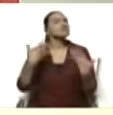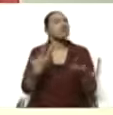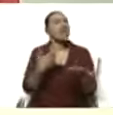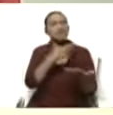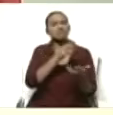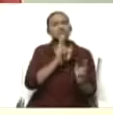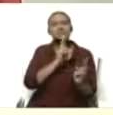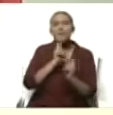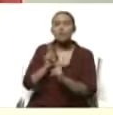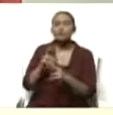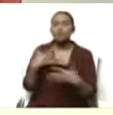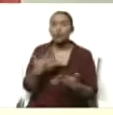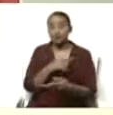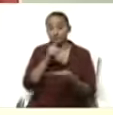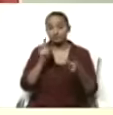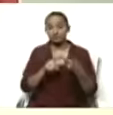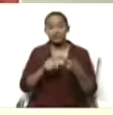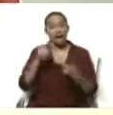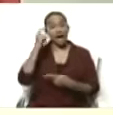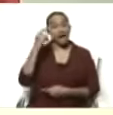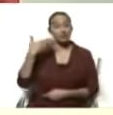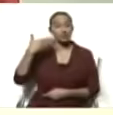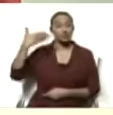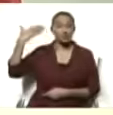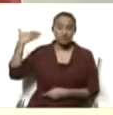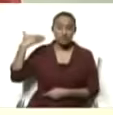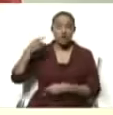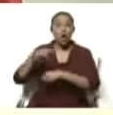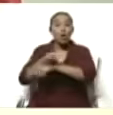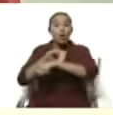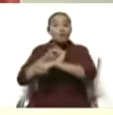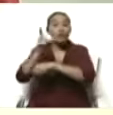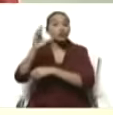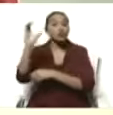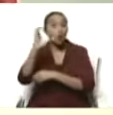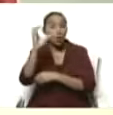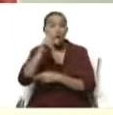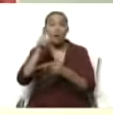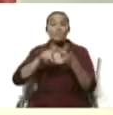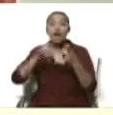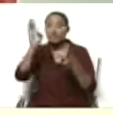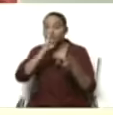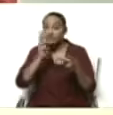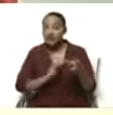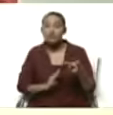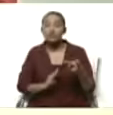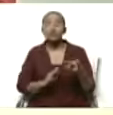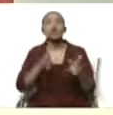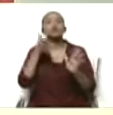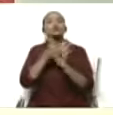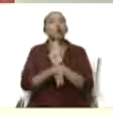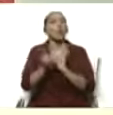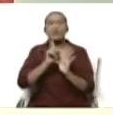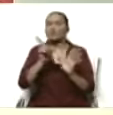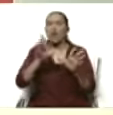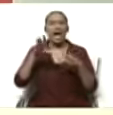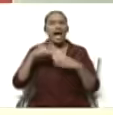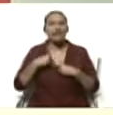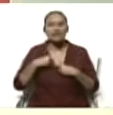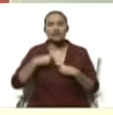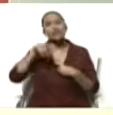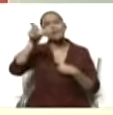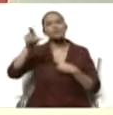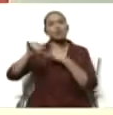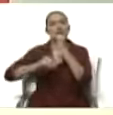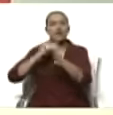Y por último Hace unos días Eh los gobiernos de Colombia y Brasil anunciaron que no enviarán observadores para los comicios del